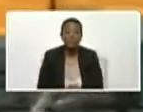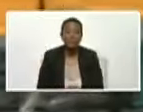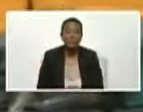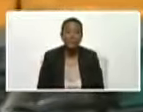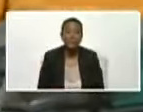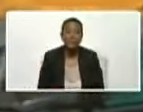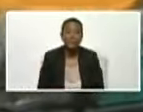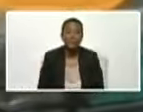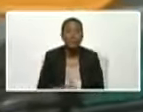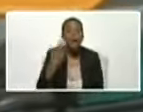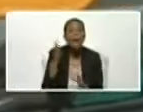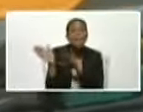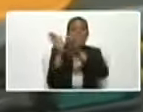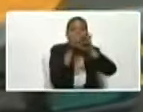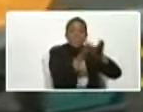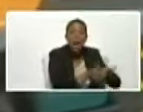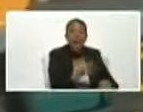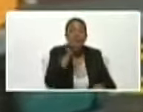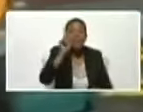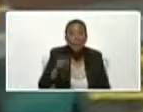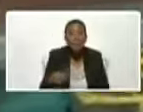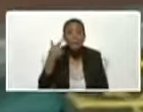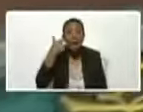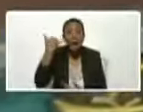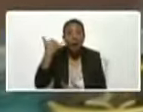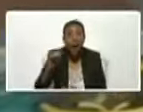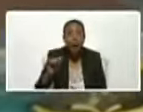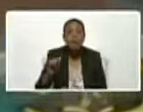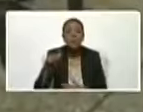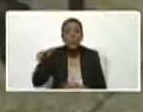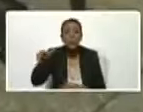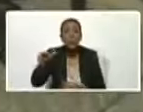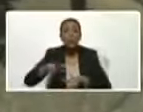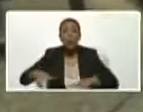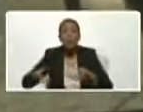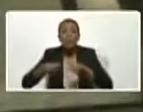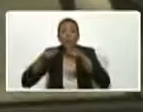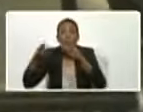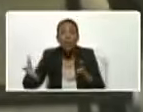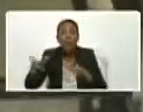textil Además de eso presidente Pues también fue